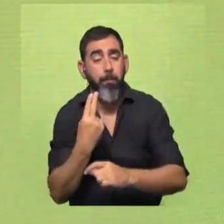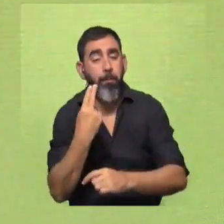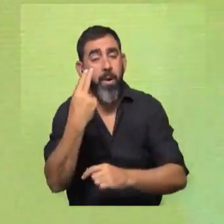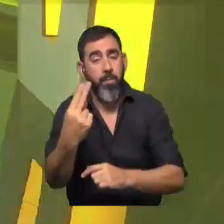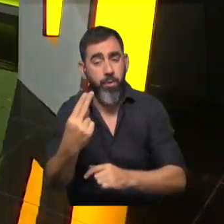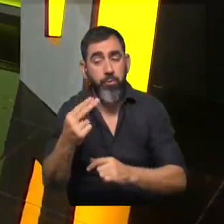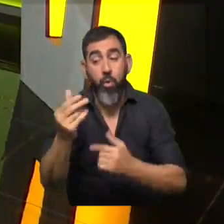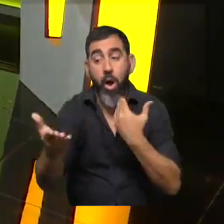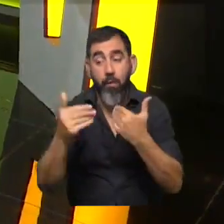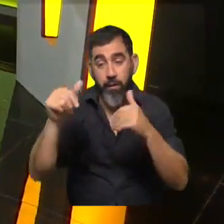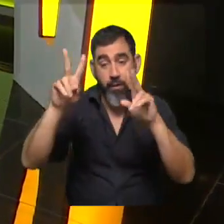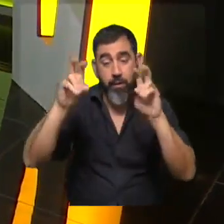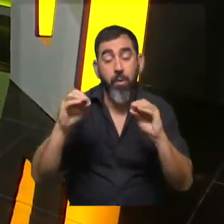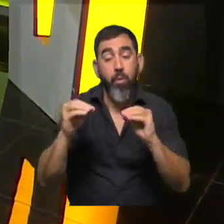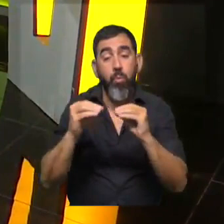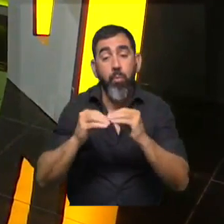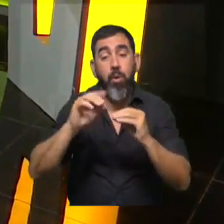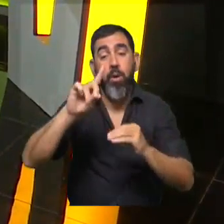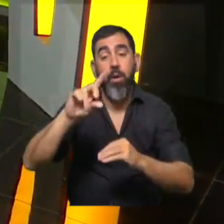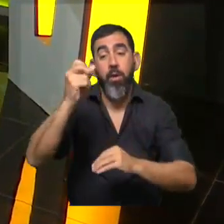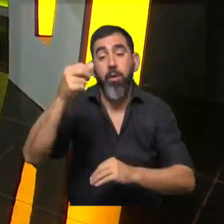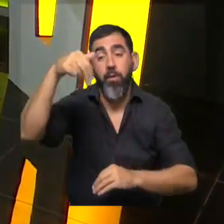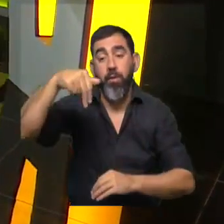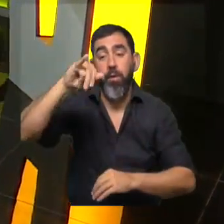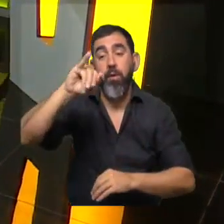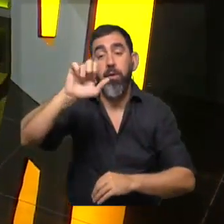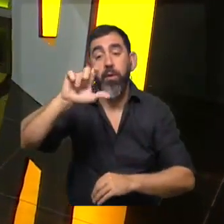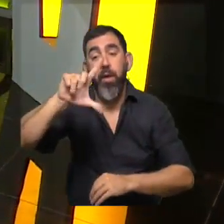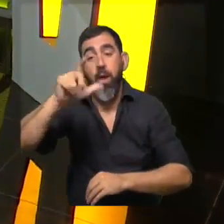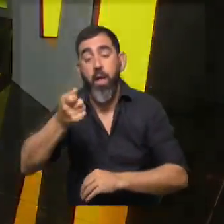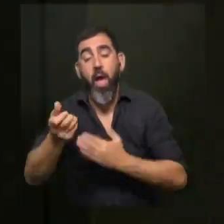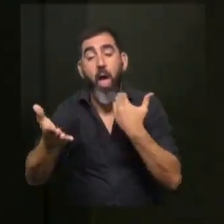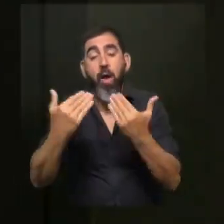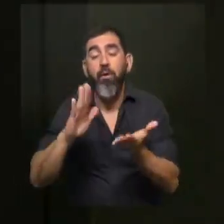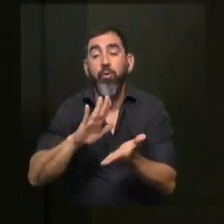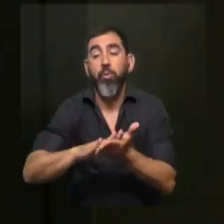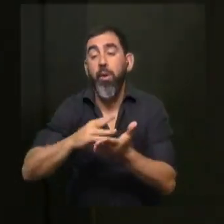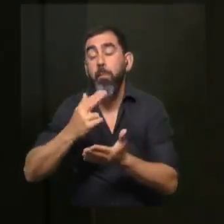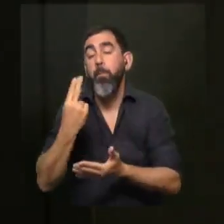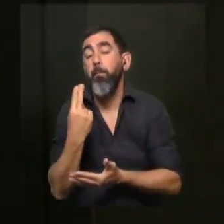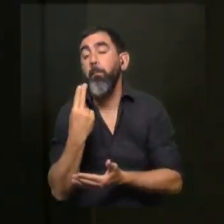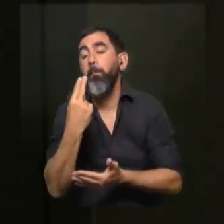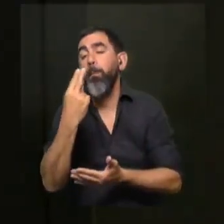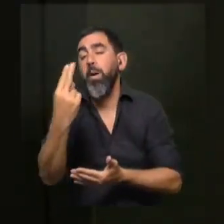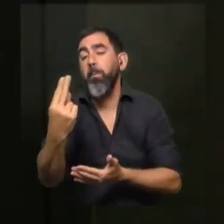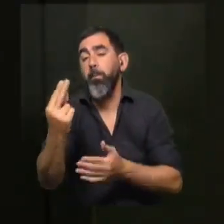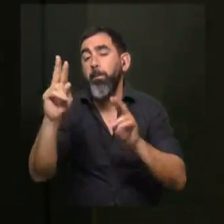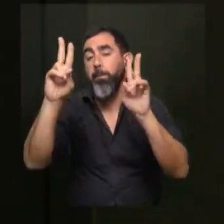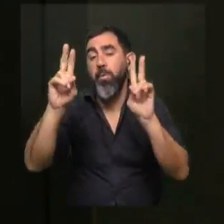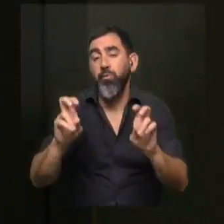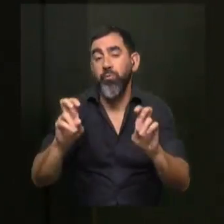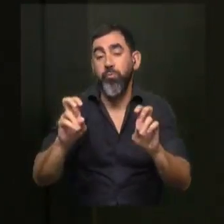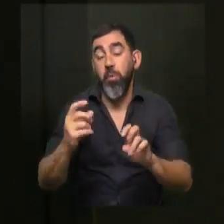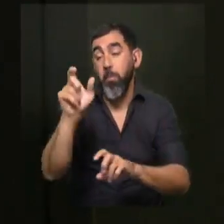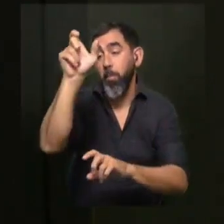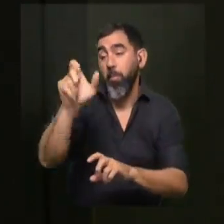estuvo trabajando en esto. Daniela, ¿cómo andas? Bienvenida. Gracias. Hoy vamos a hablar de patentes, de una herramienta que tiene la